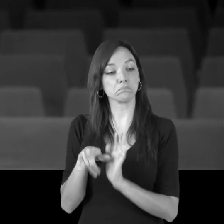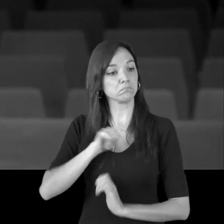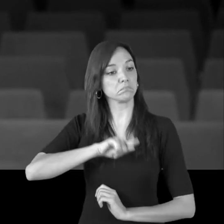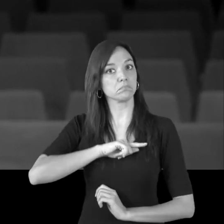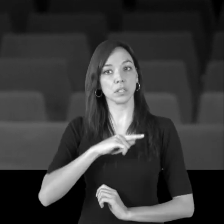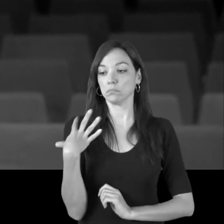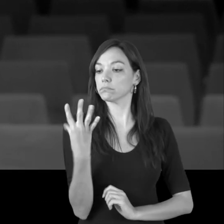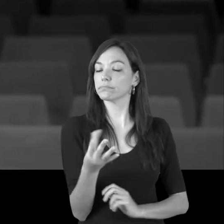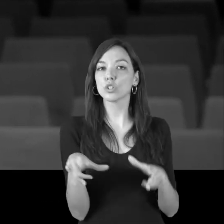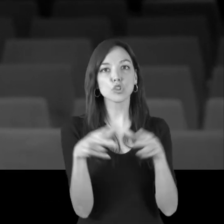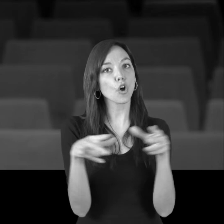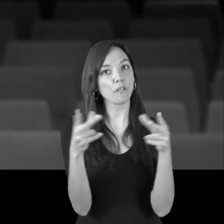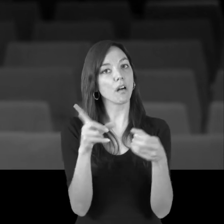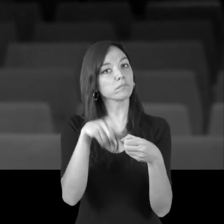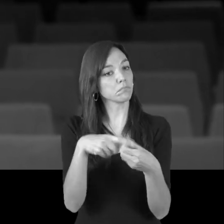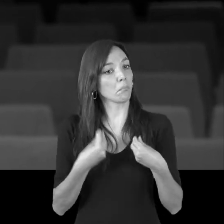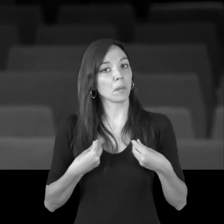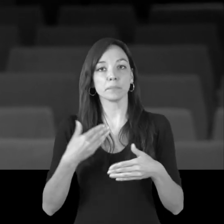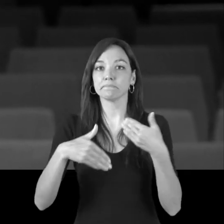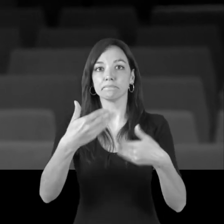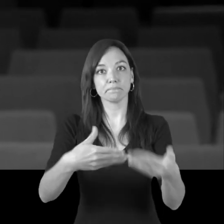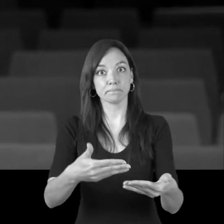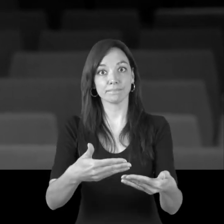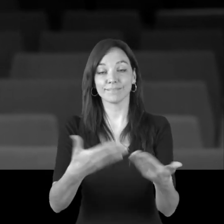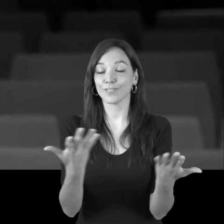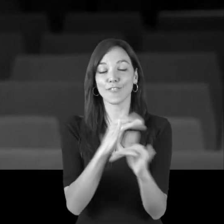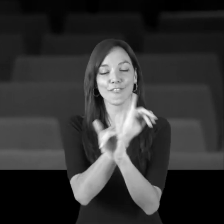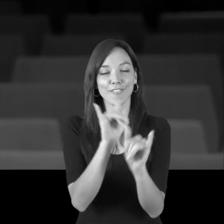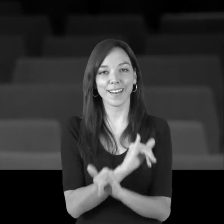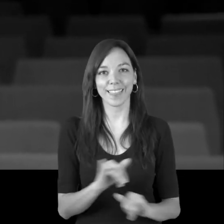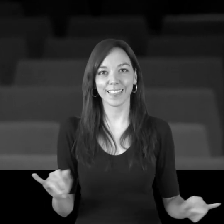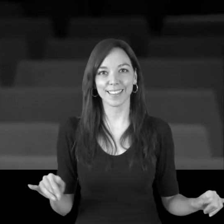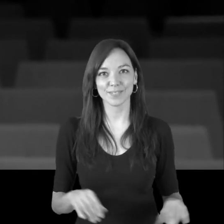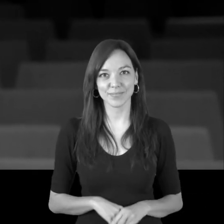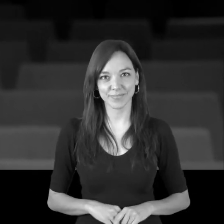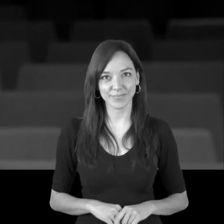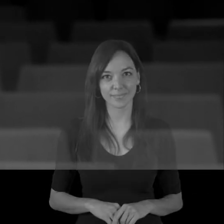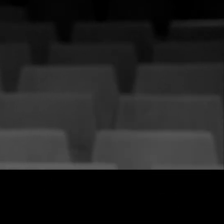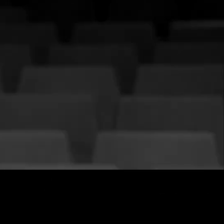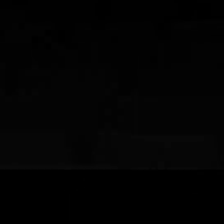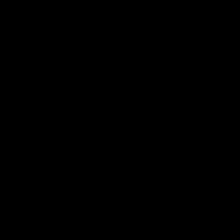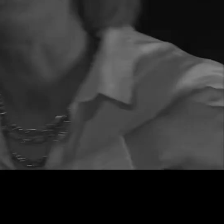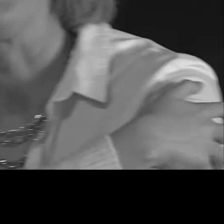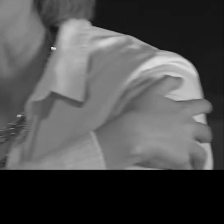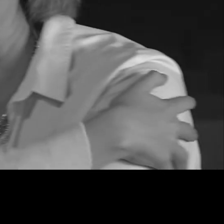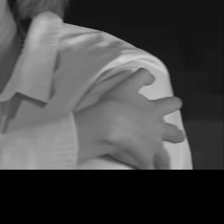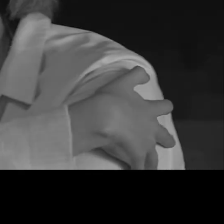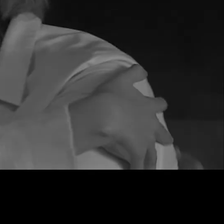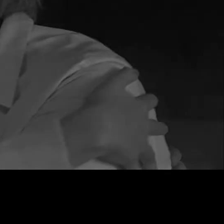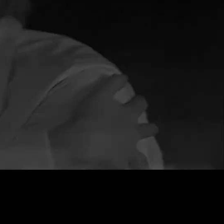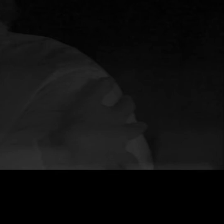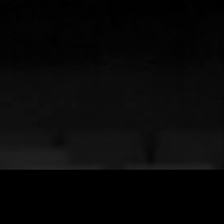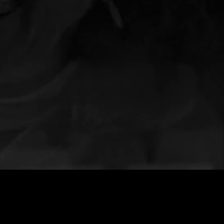a mi entorno, me siento incluida en la sociedad en la que yo vivo, con lo cual feliz.